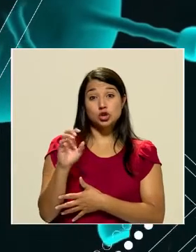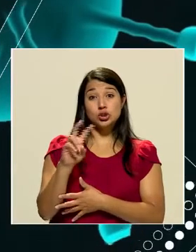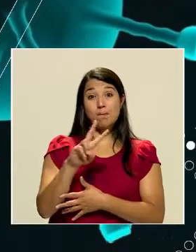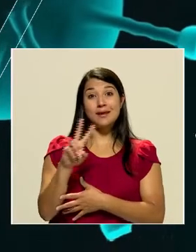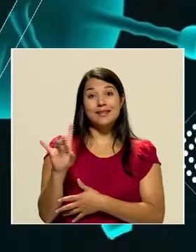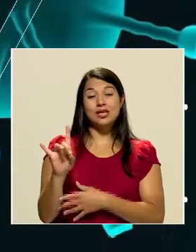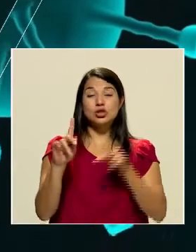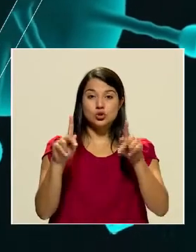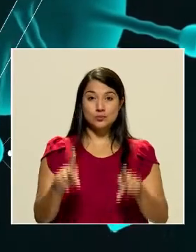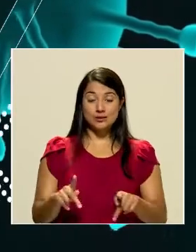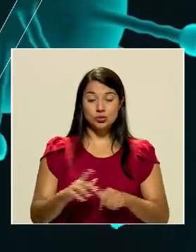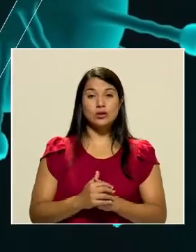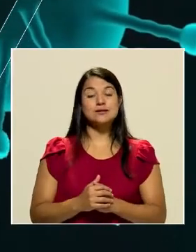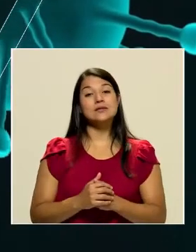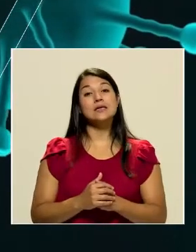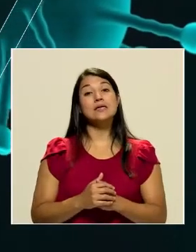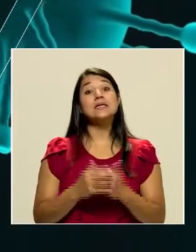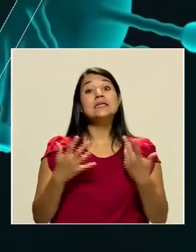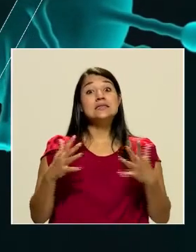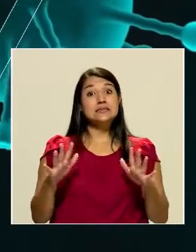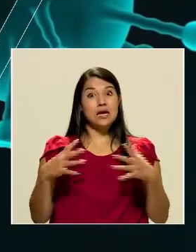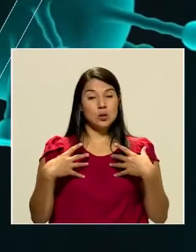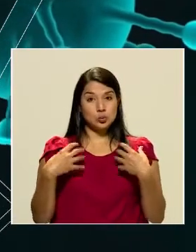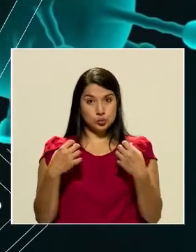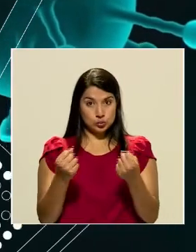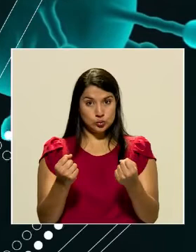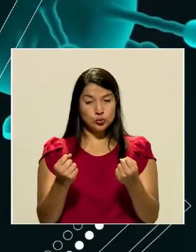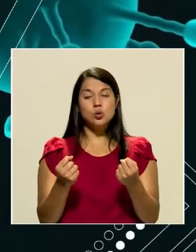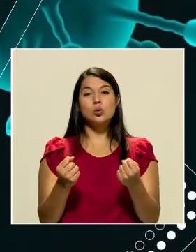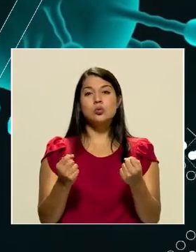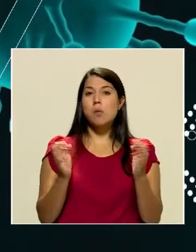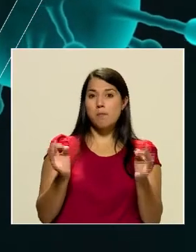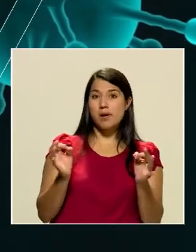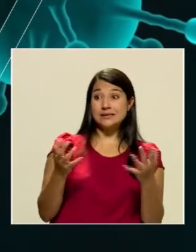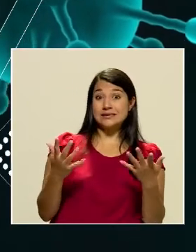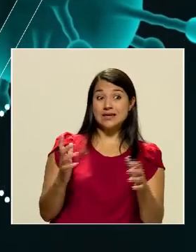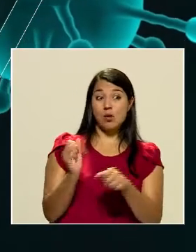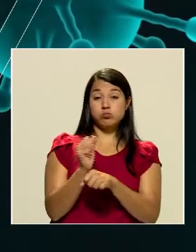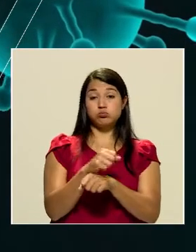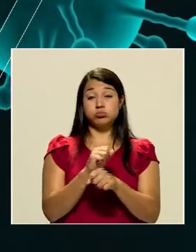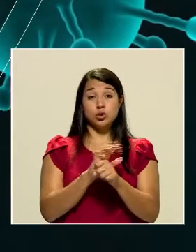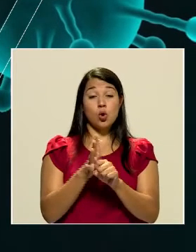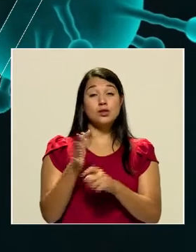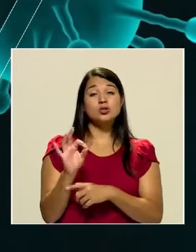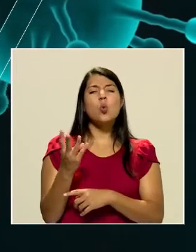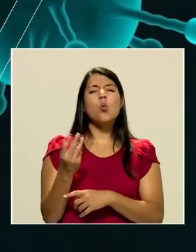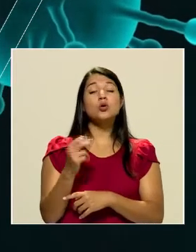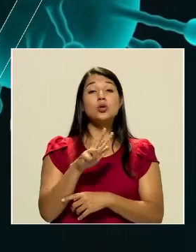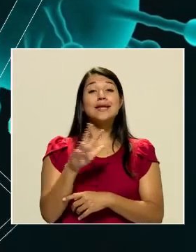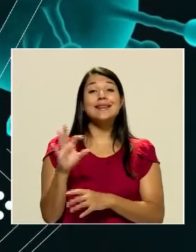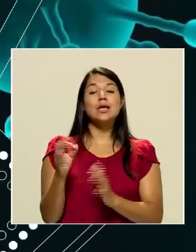76.828 personas, de las cuales ya se han recuperado de la enfermedad, han logrado vencer el COVID